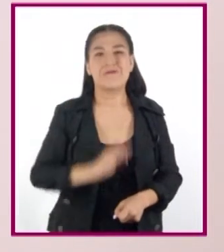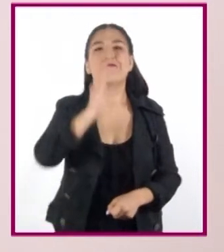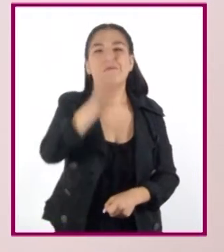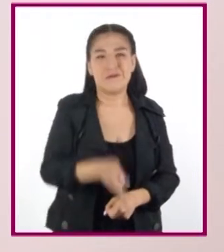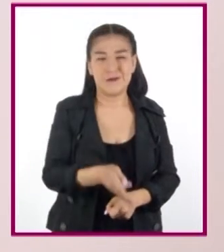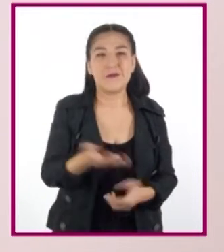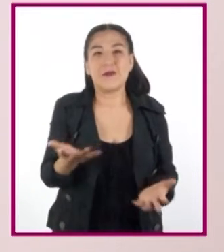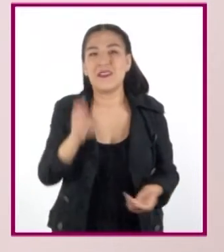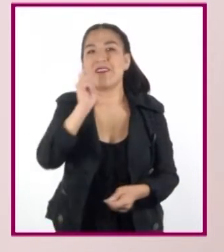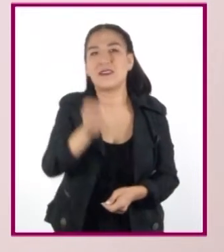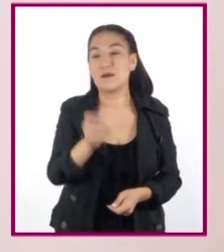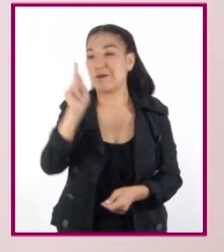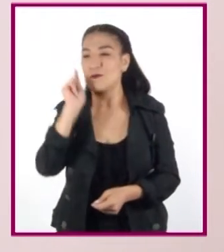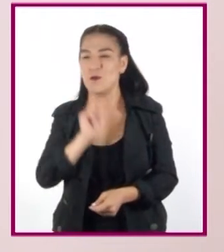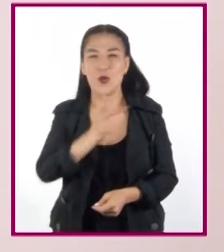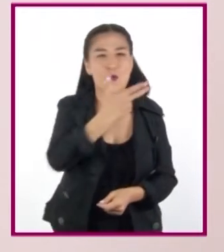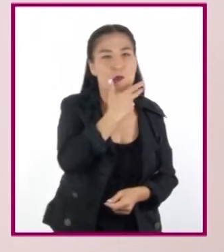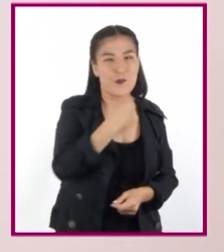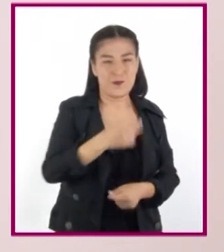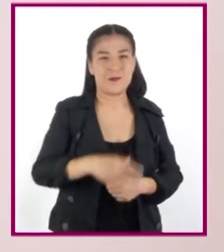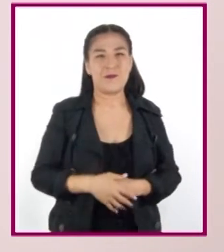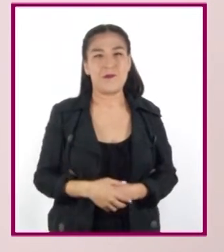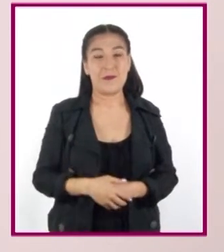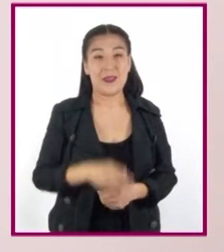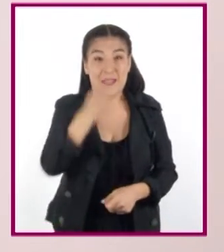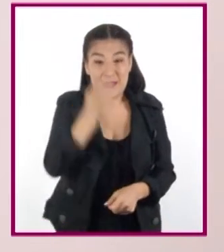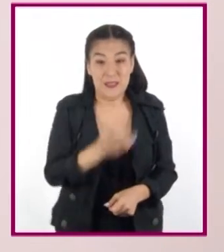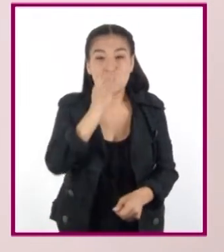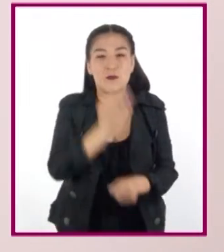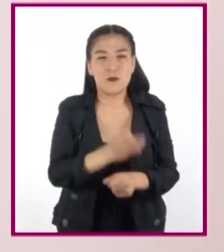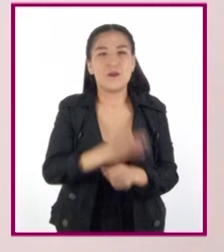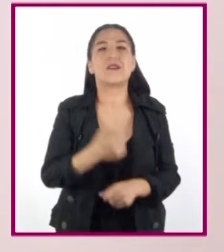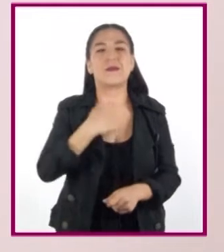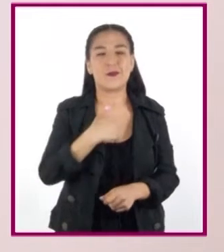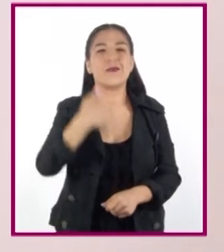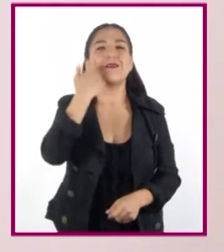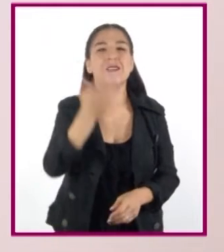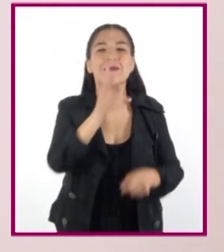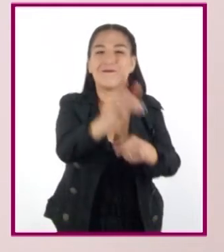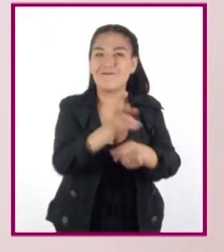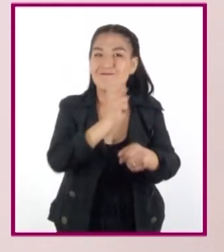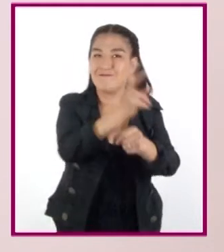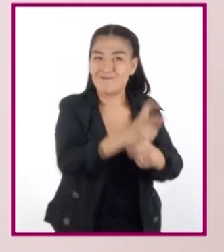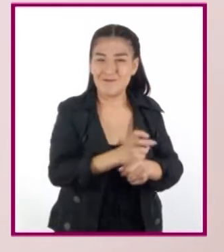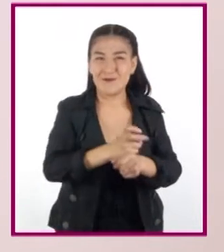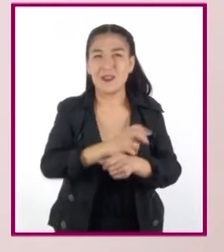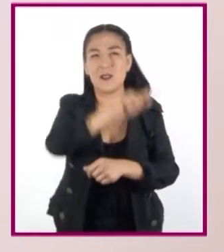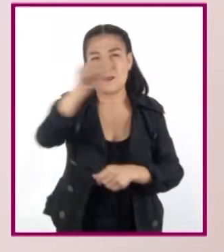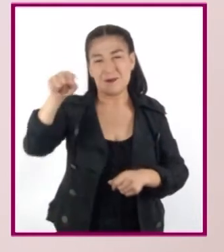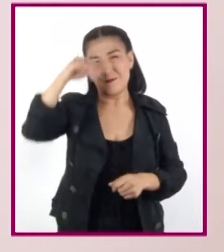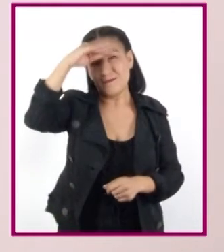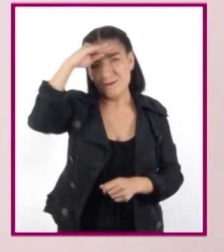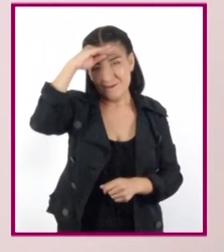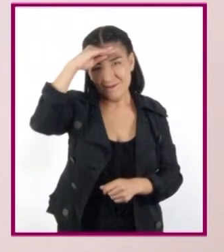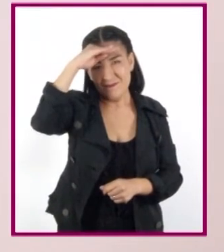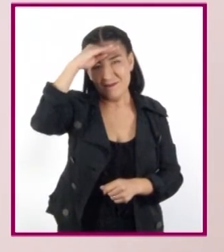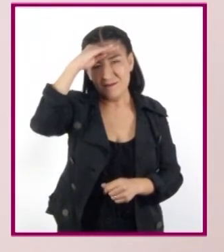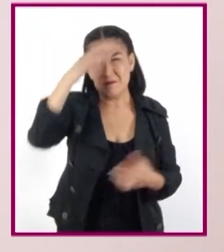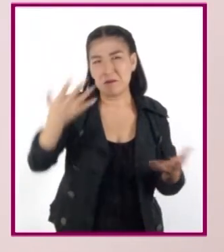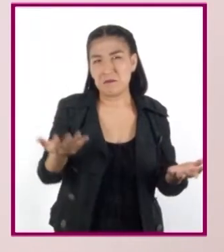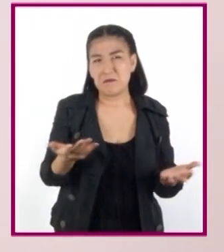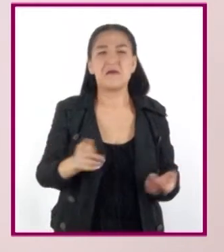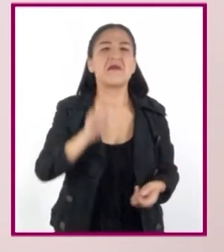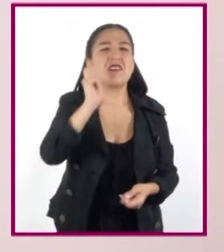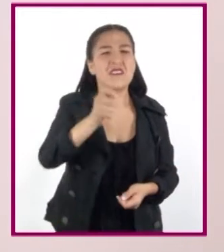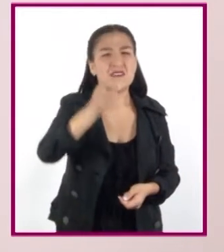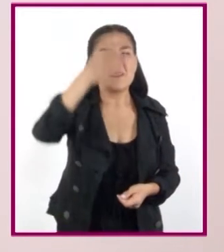es femenino o lo masculino. Es aquí donde me gustaría invitarles a reflexionar. ¿Qué